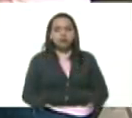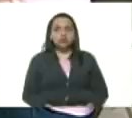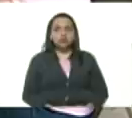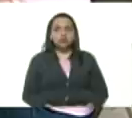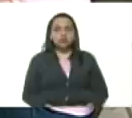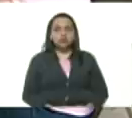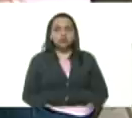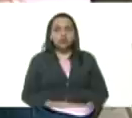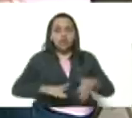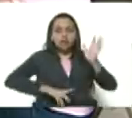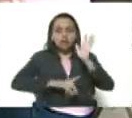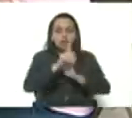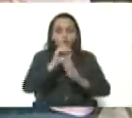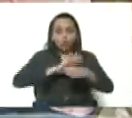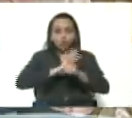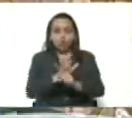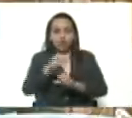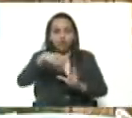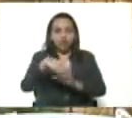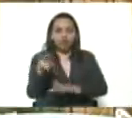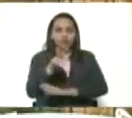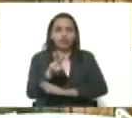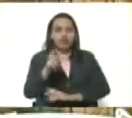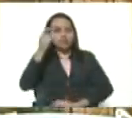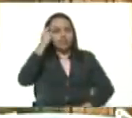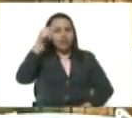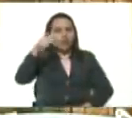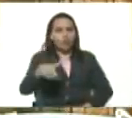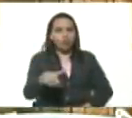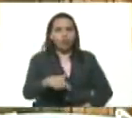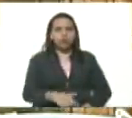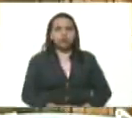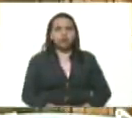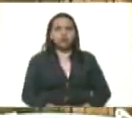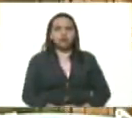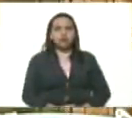la evolución del coronavirus. Fíjense ustedes, el día de hoy,